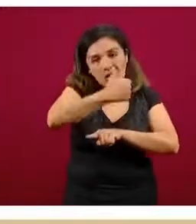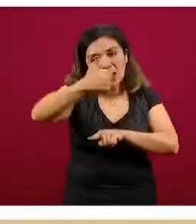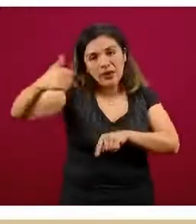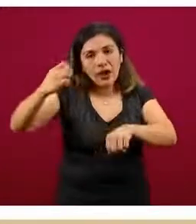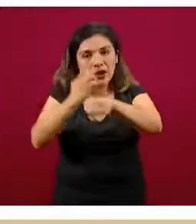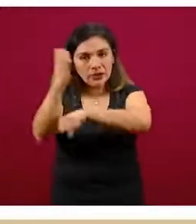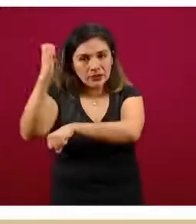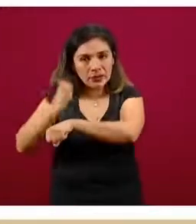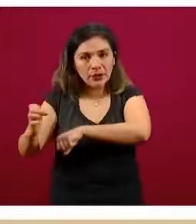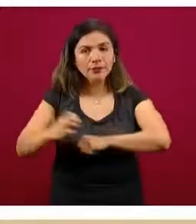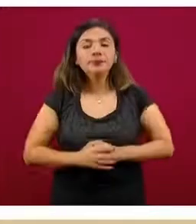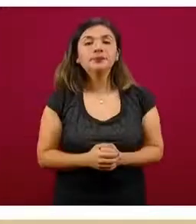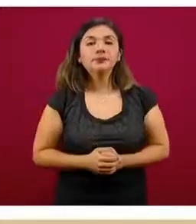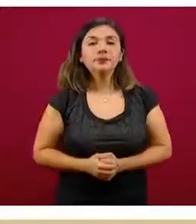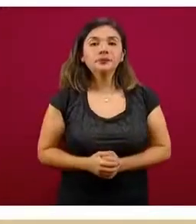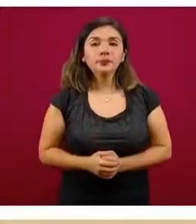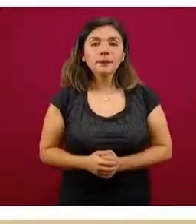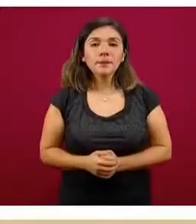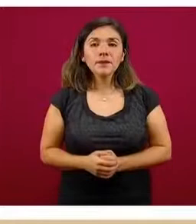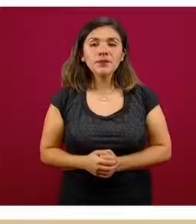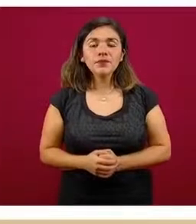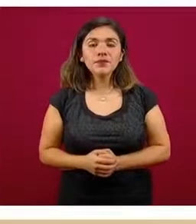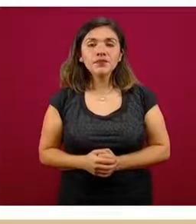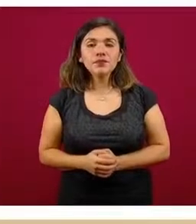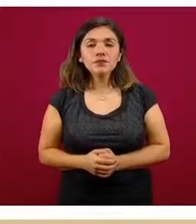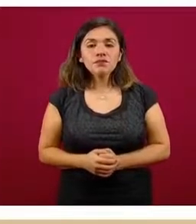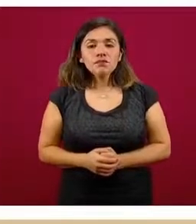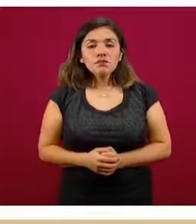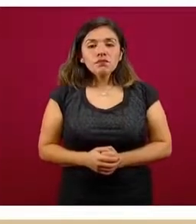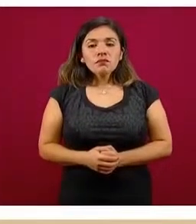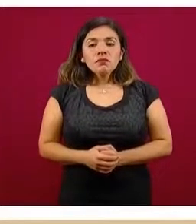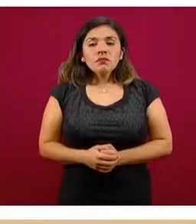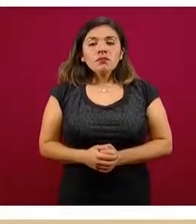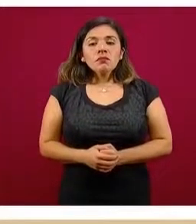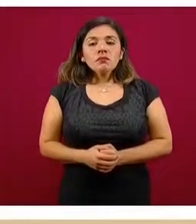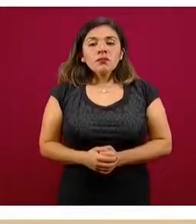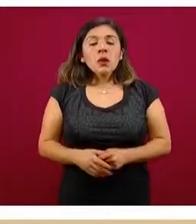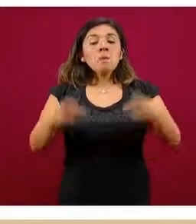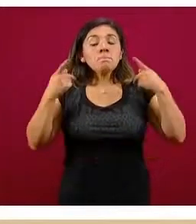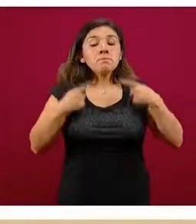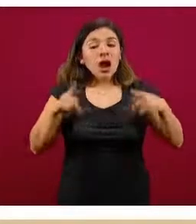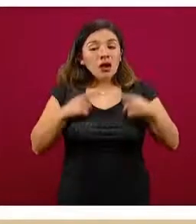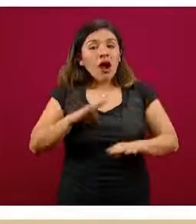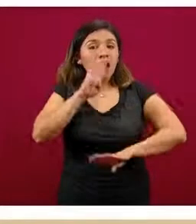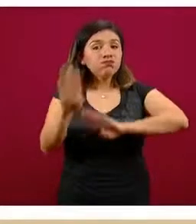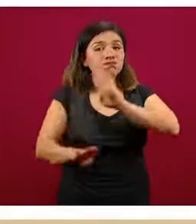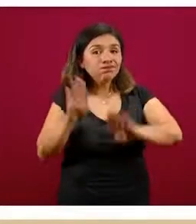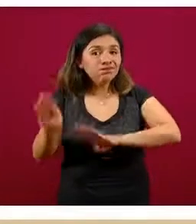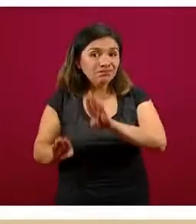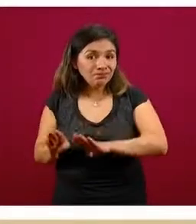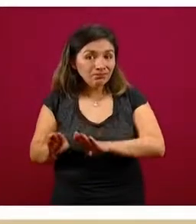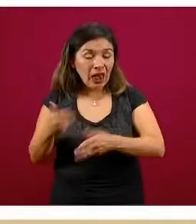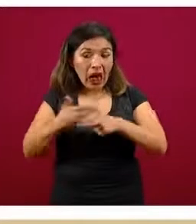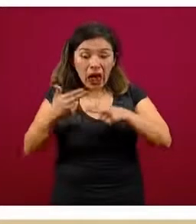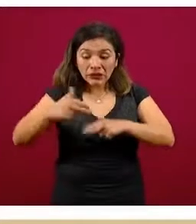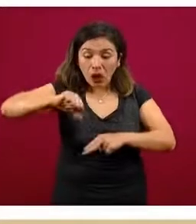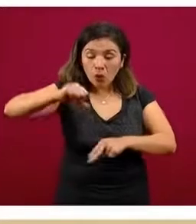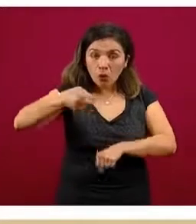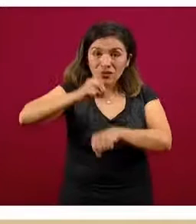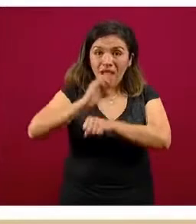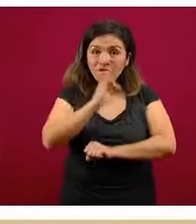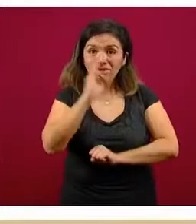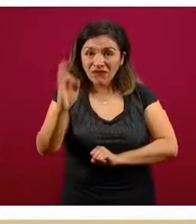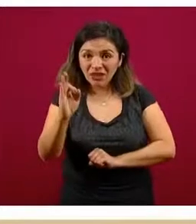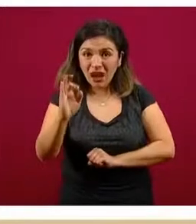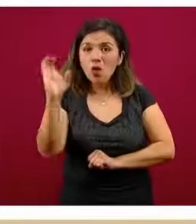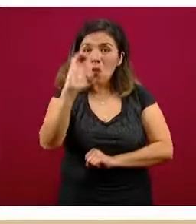una de ellas. Veamos la siguiente diapositiva, es la distribución de las defunciones que hasta el momento han